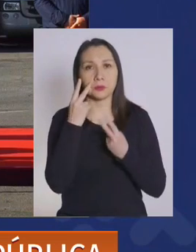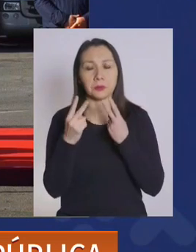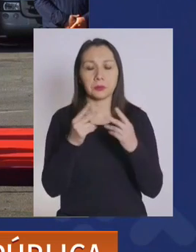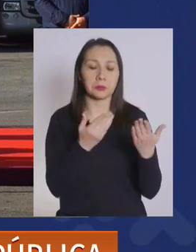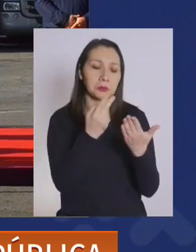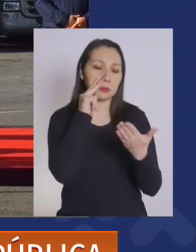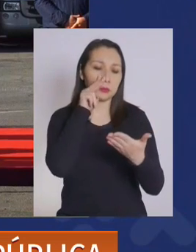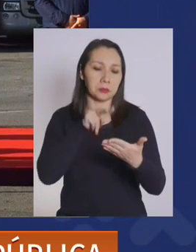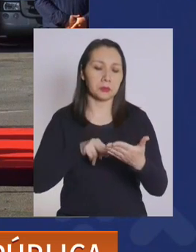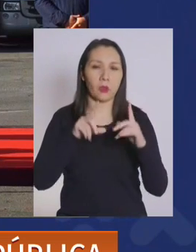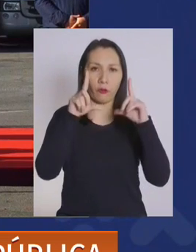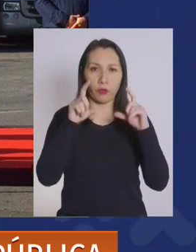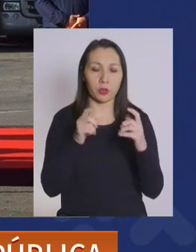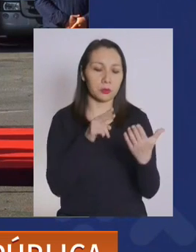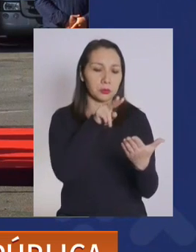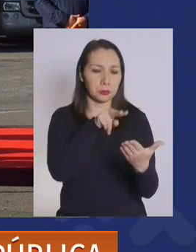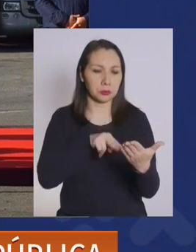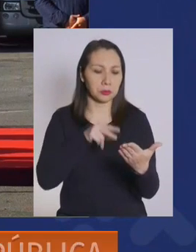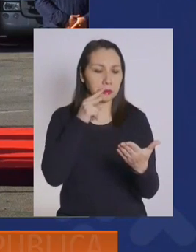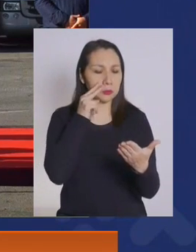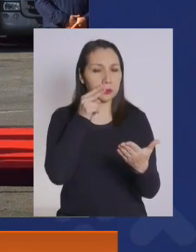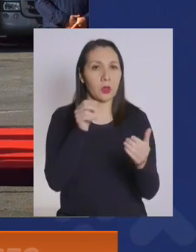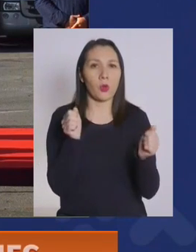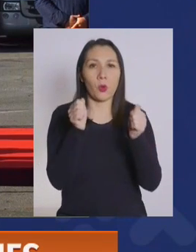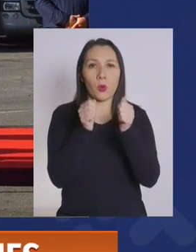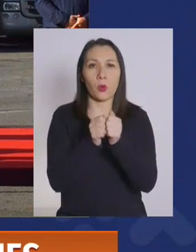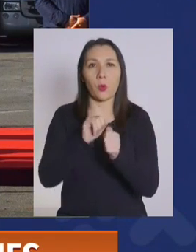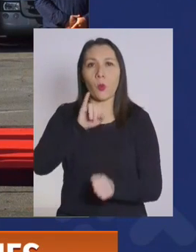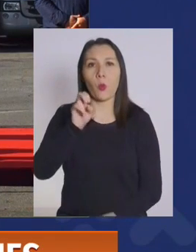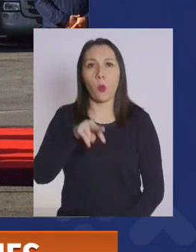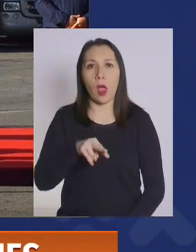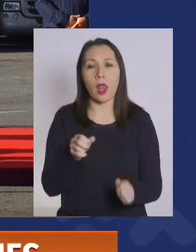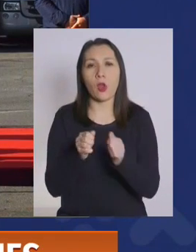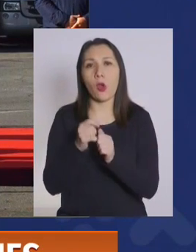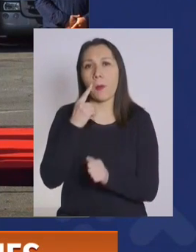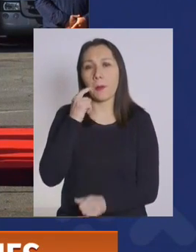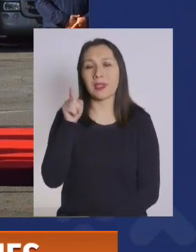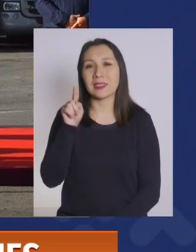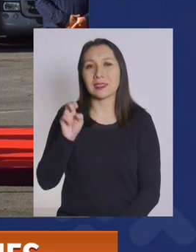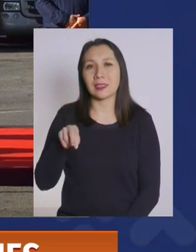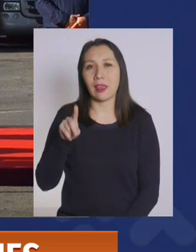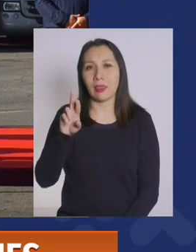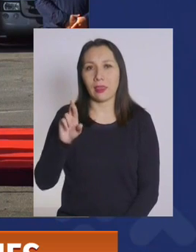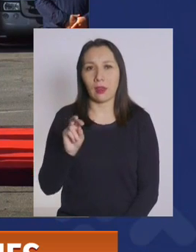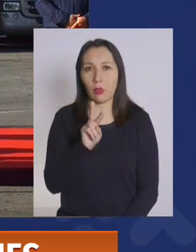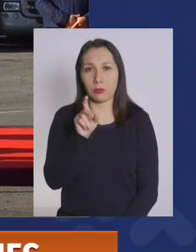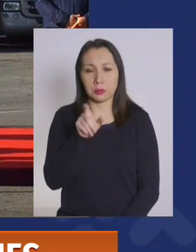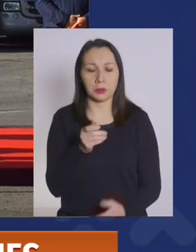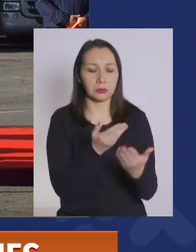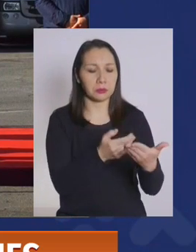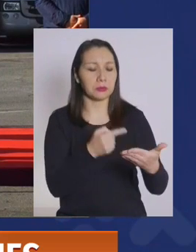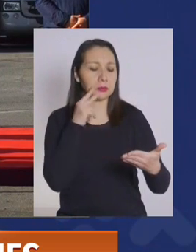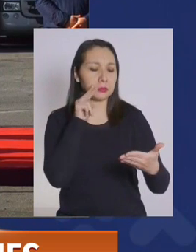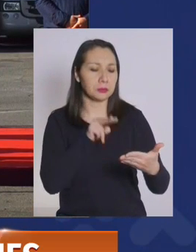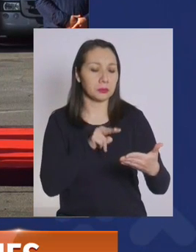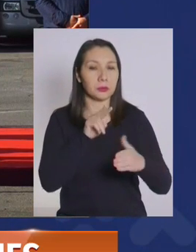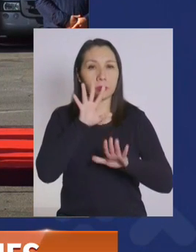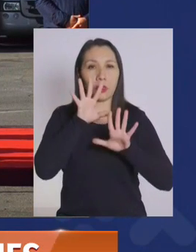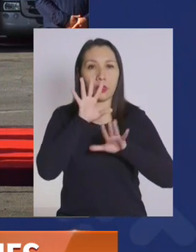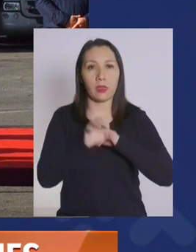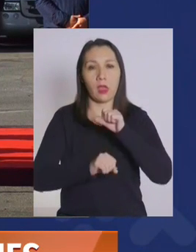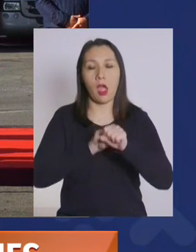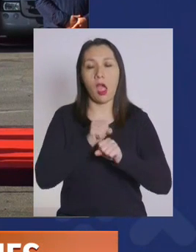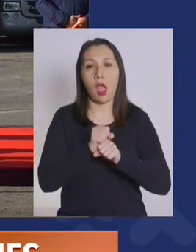foto de Juan con Sandra y pensaba en los 10 años que